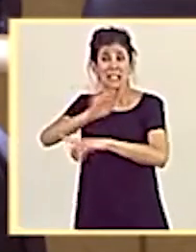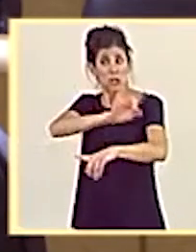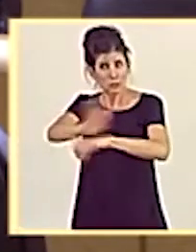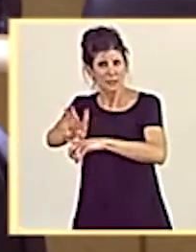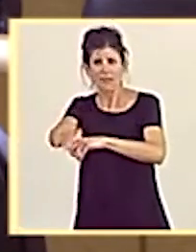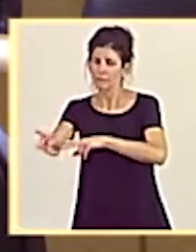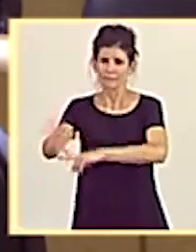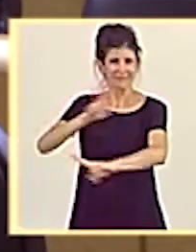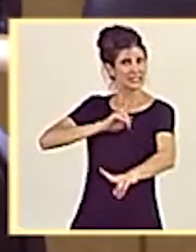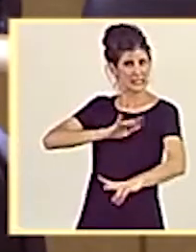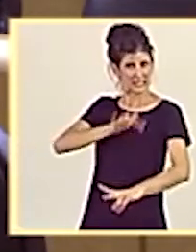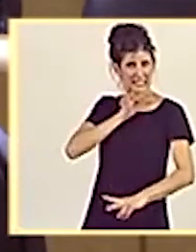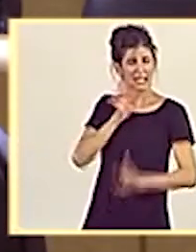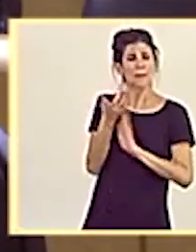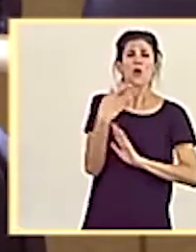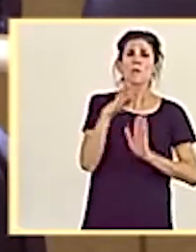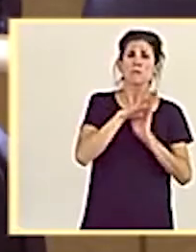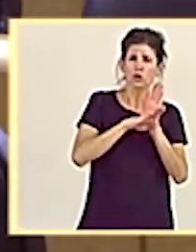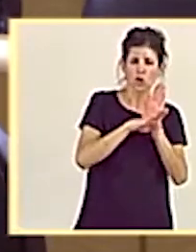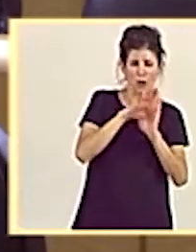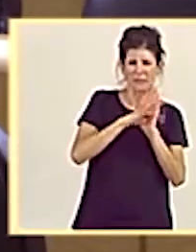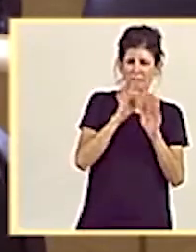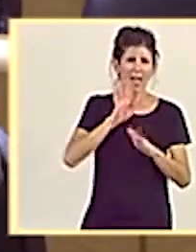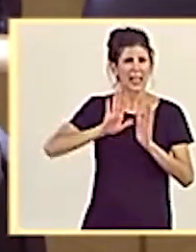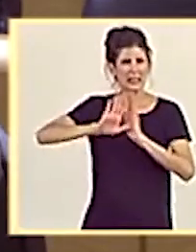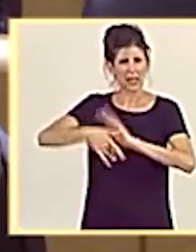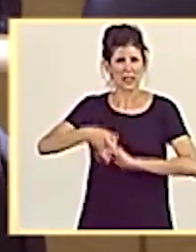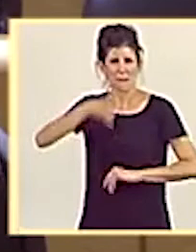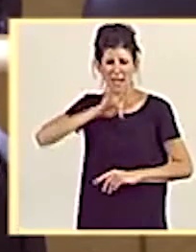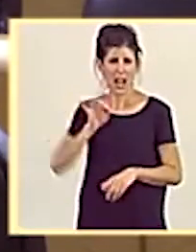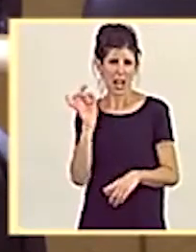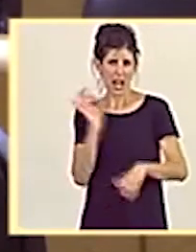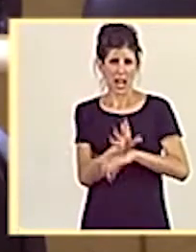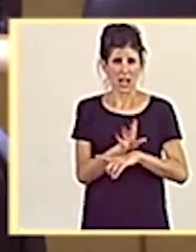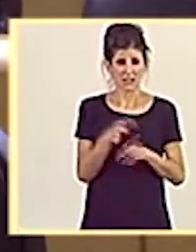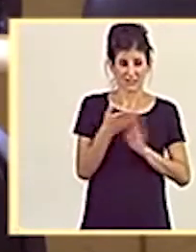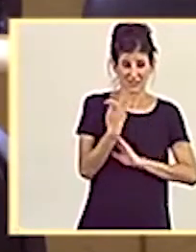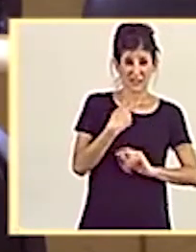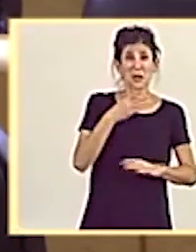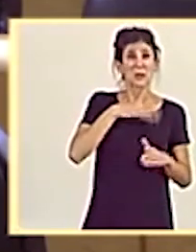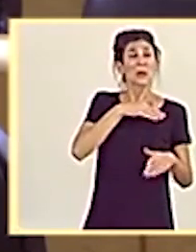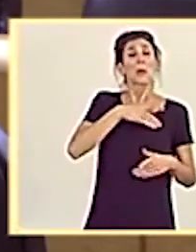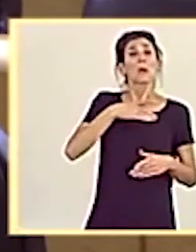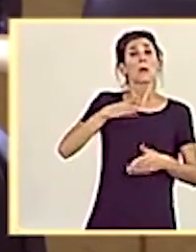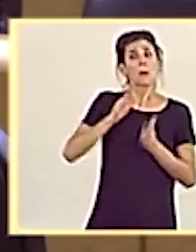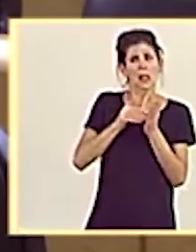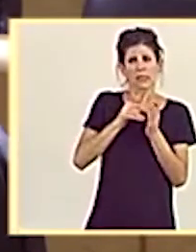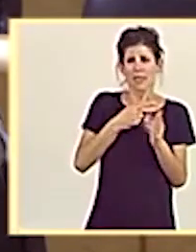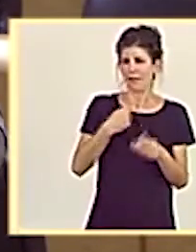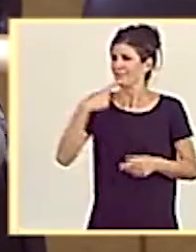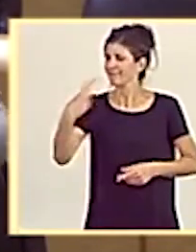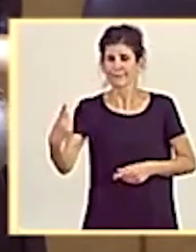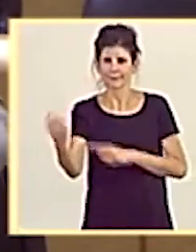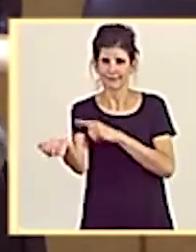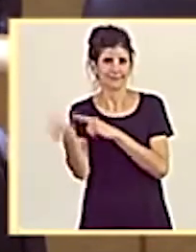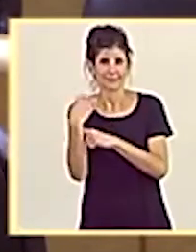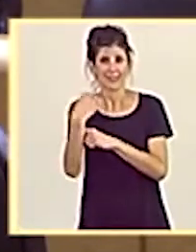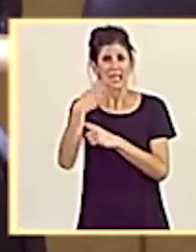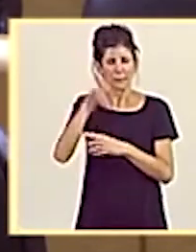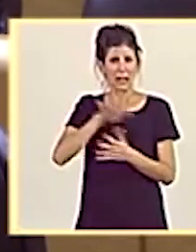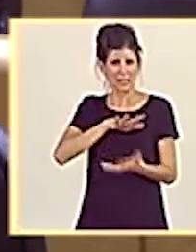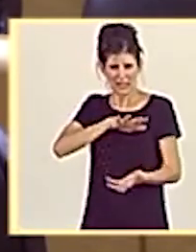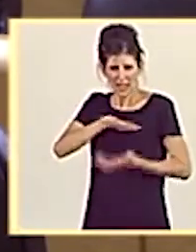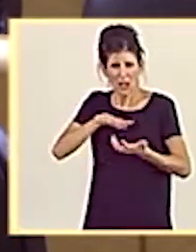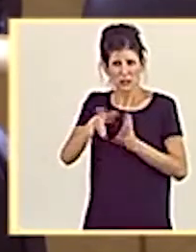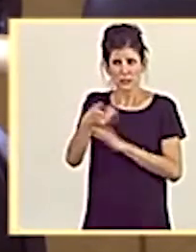contestado. Hablamos de protocolos mandados tarde y mal sin tener en cuenta las aportaciones de la Comunidad Autónoma Valenciana. Y después del caos de verse incapaz